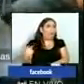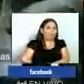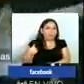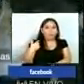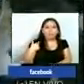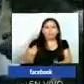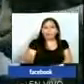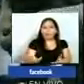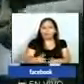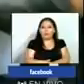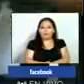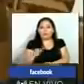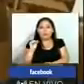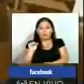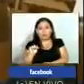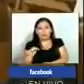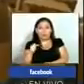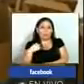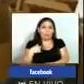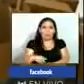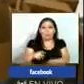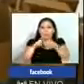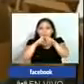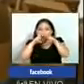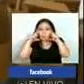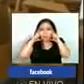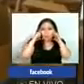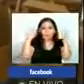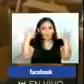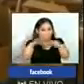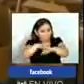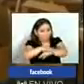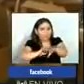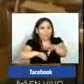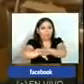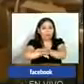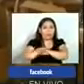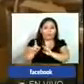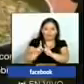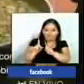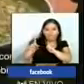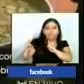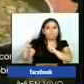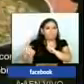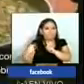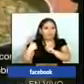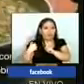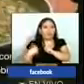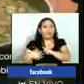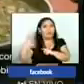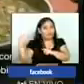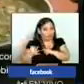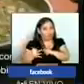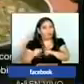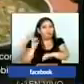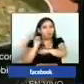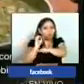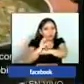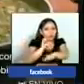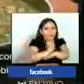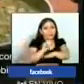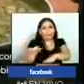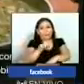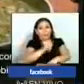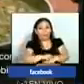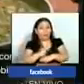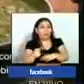Que no deberías de hacer Como no cubrirte la boca Como no ponerte guantes Tener la distancia Si hay que seguir Las indicaciones Cuando se